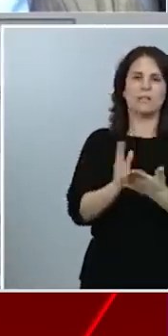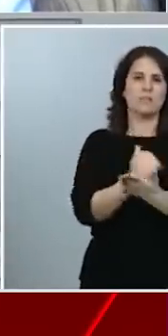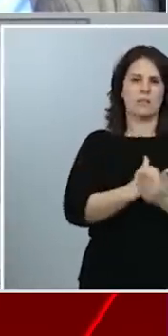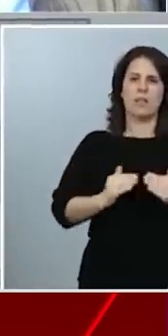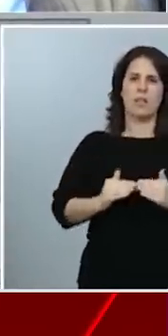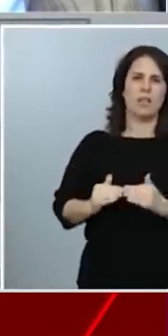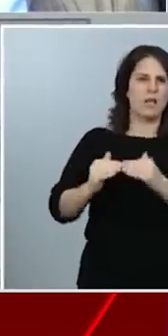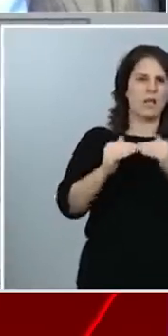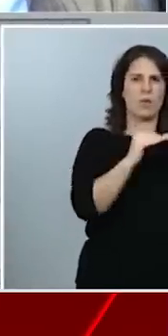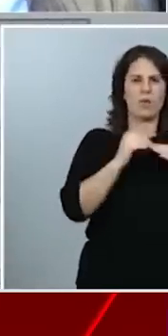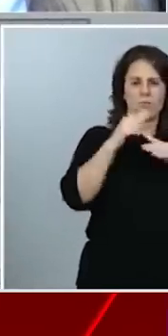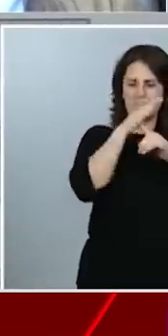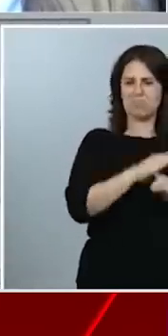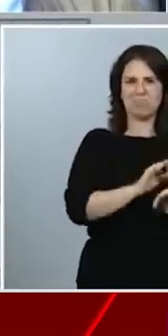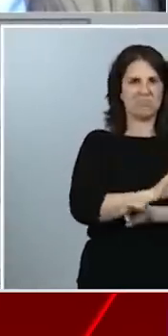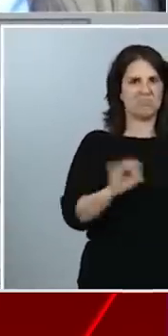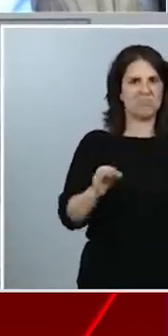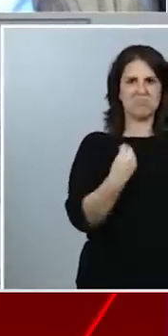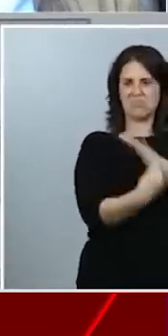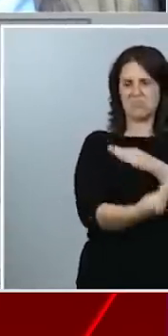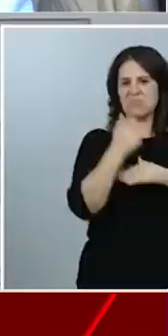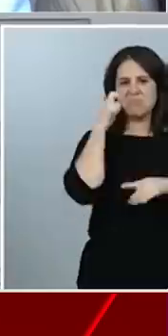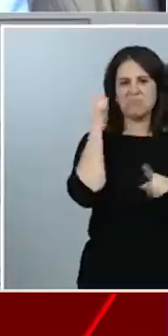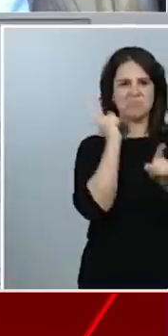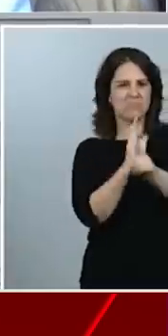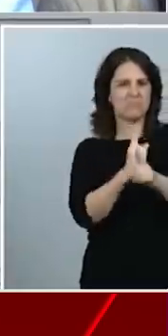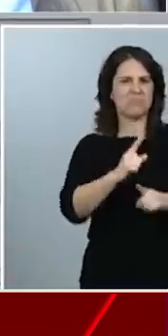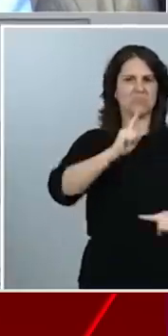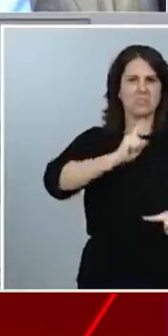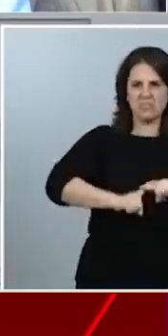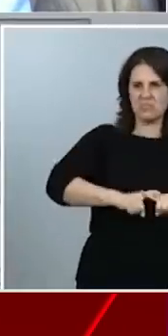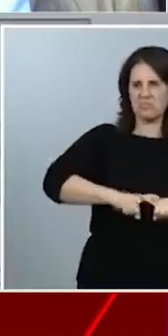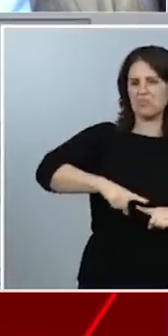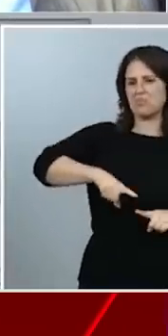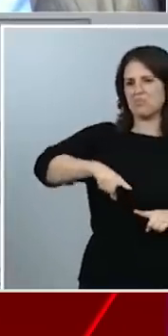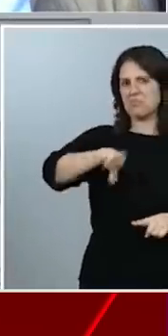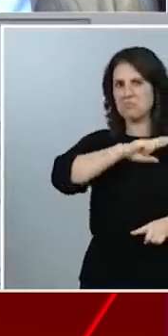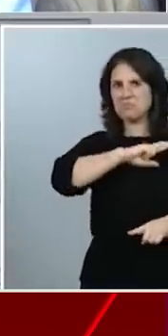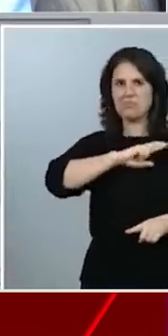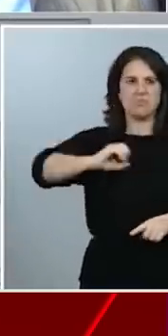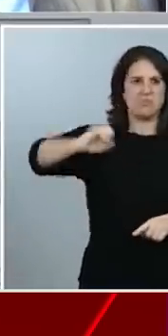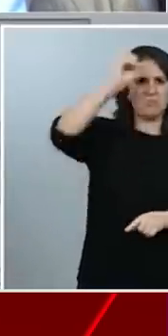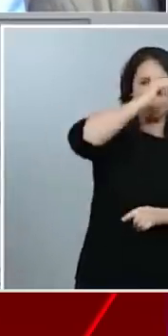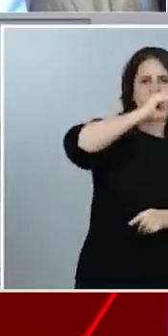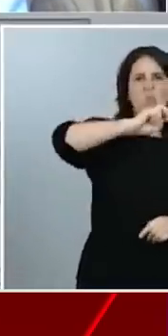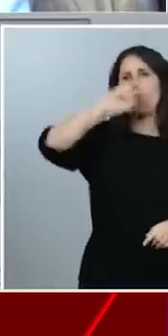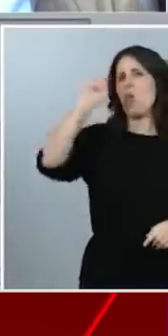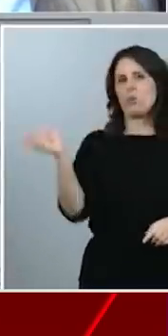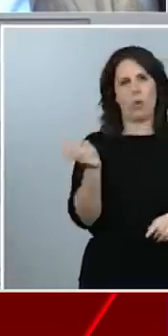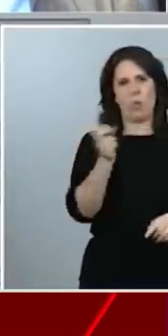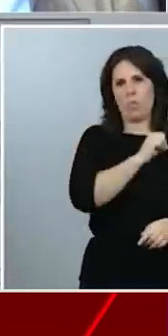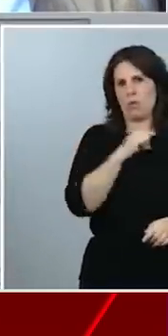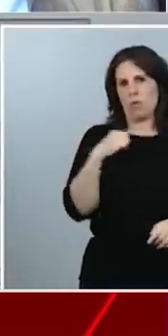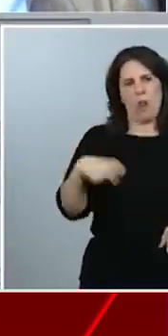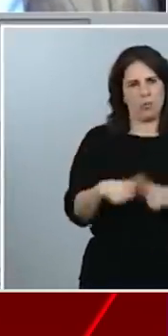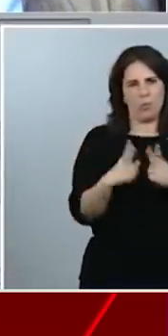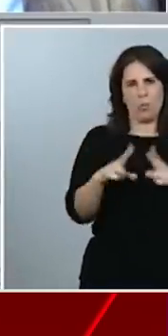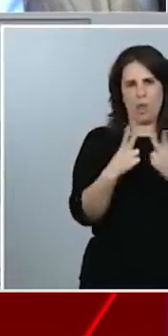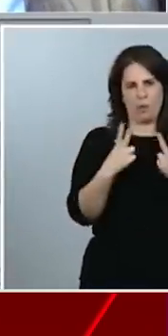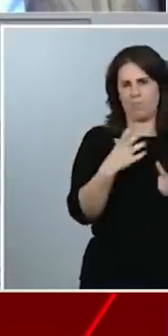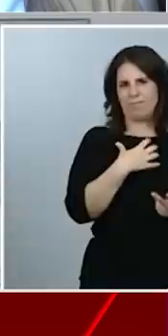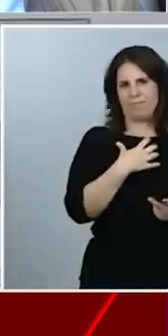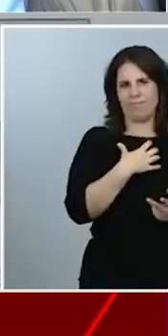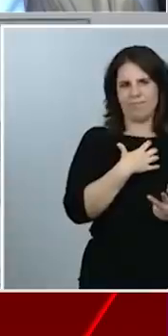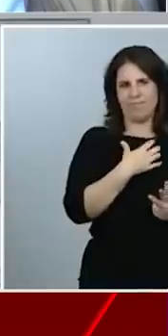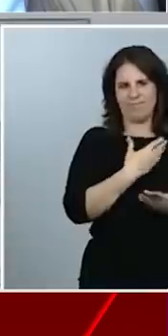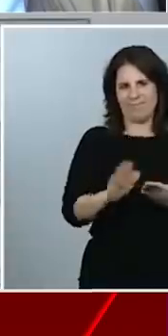jueves pasado, ya dijo que un tercio de las personas que reciban la IMV no son colocables. Y